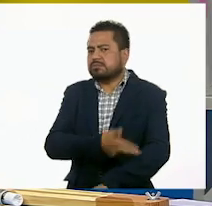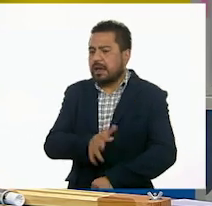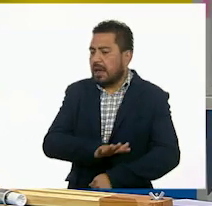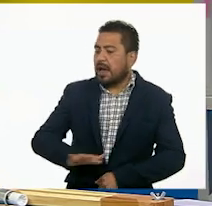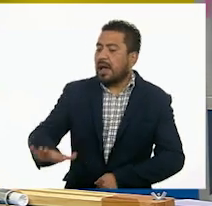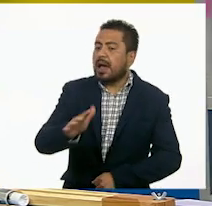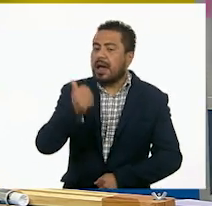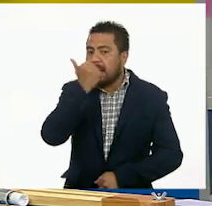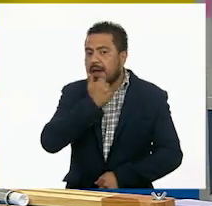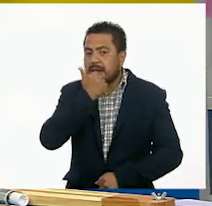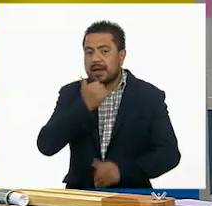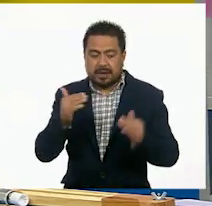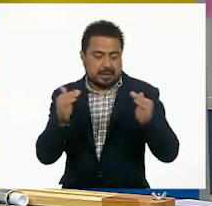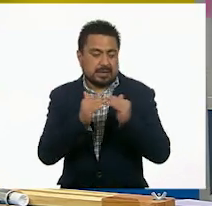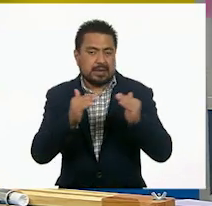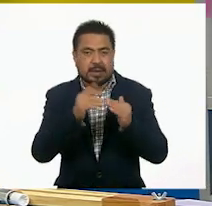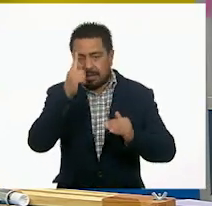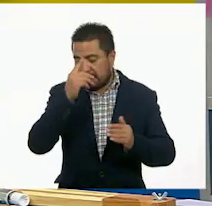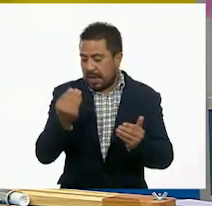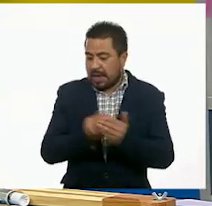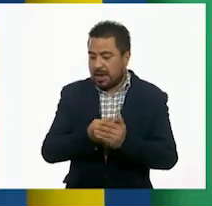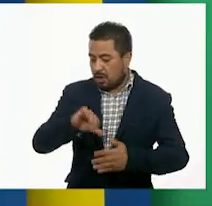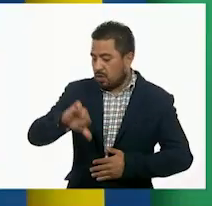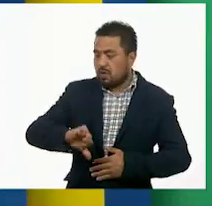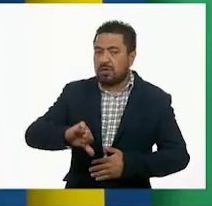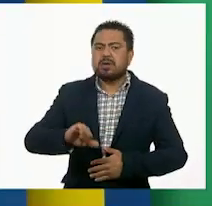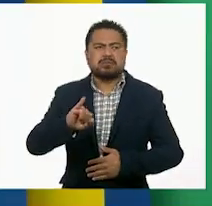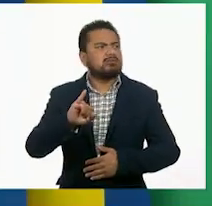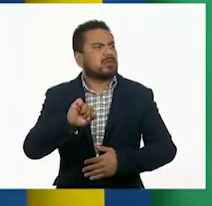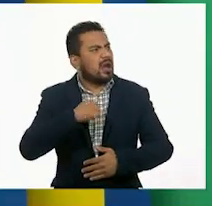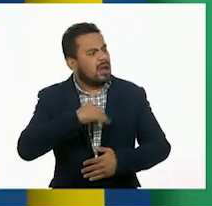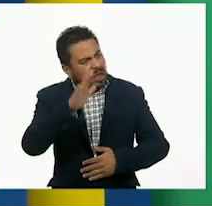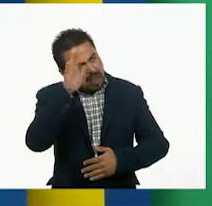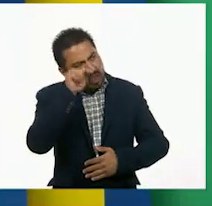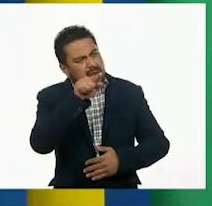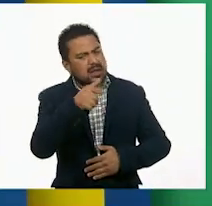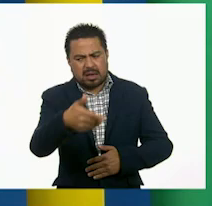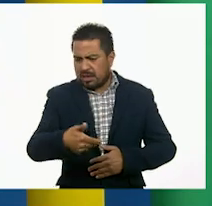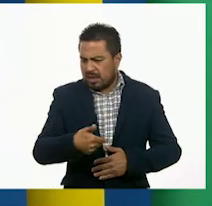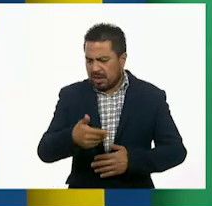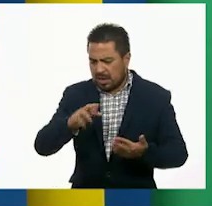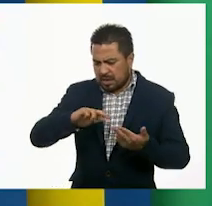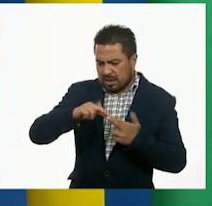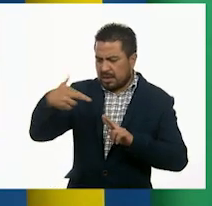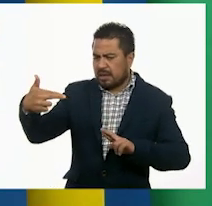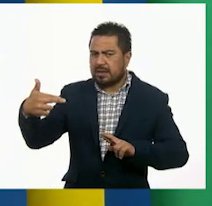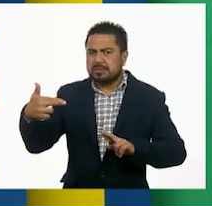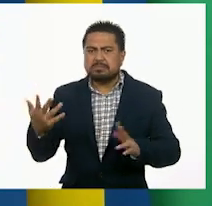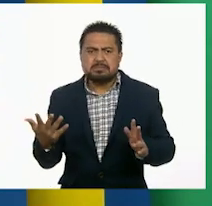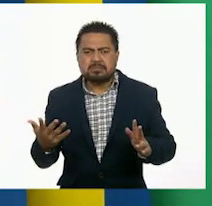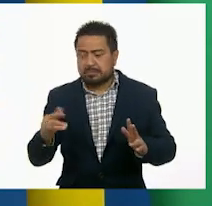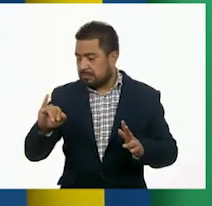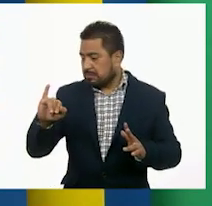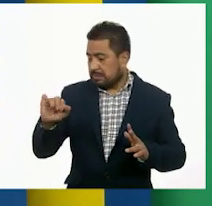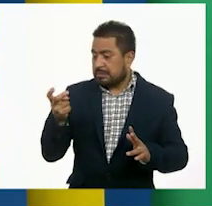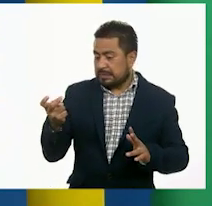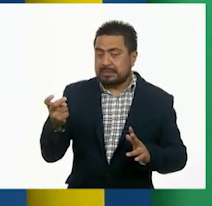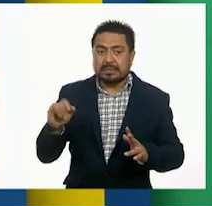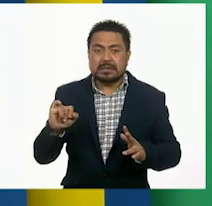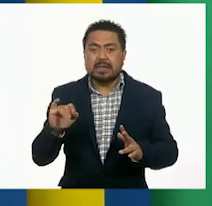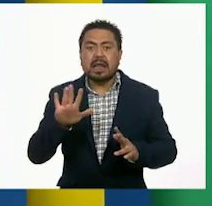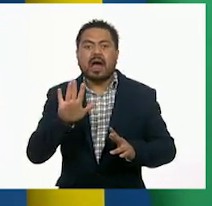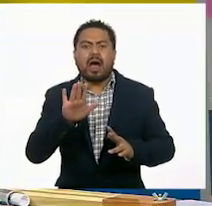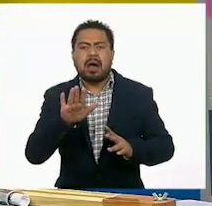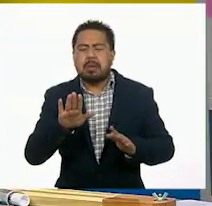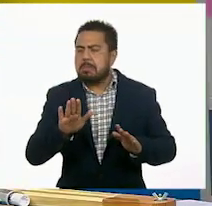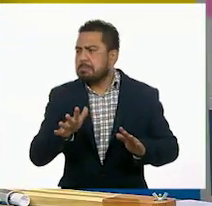alumnos en casa para la clase de hoy? Sí, recuerdo que pidió un cordón o un listón. Correcto. Y que